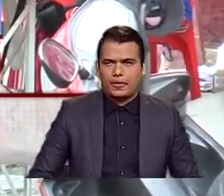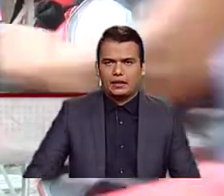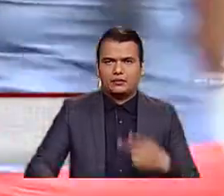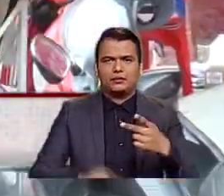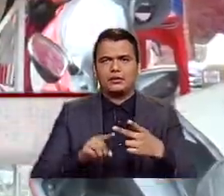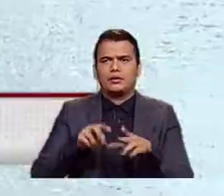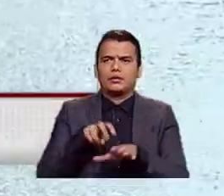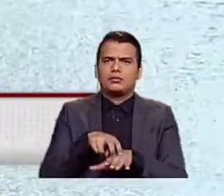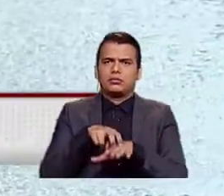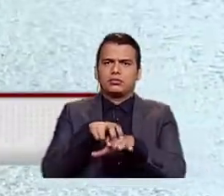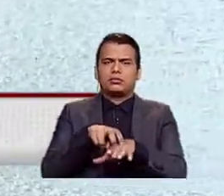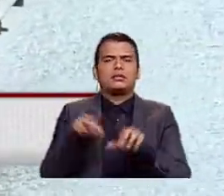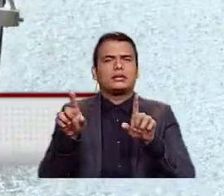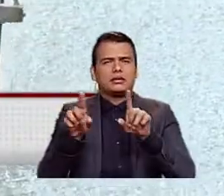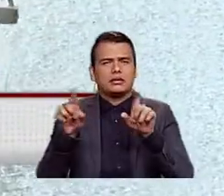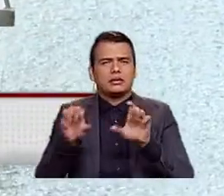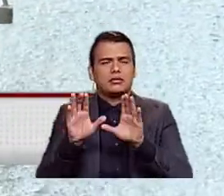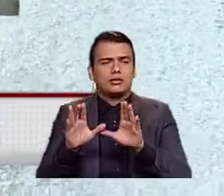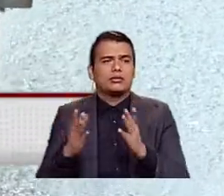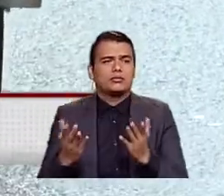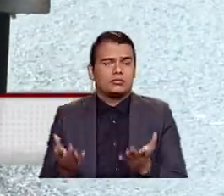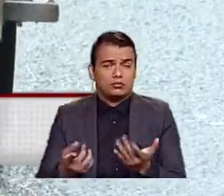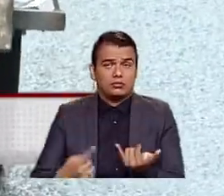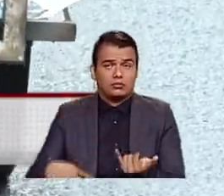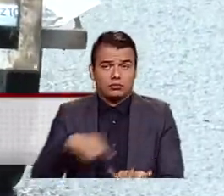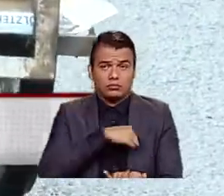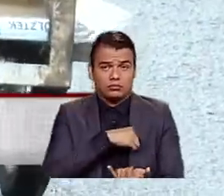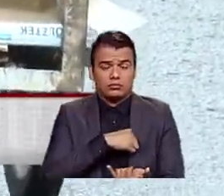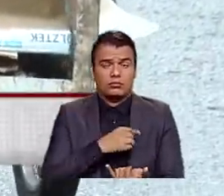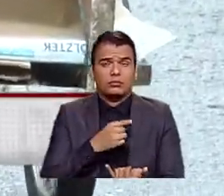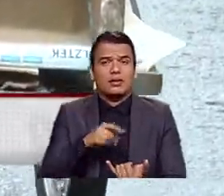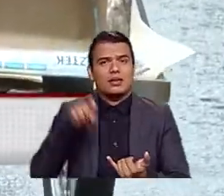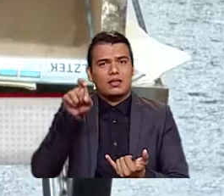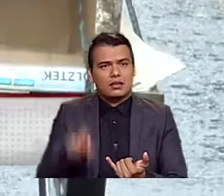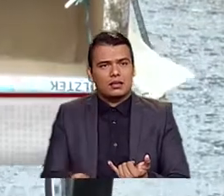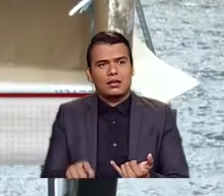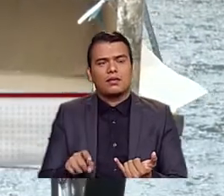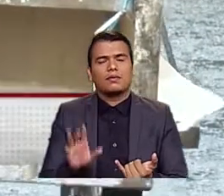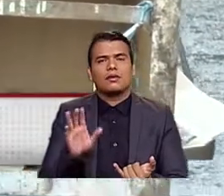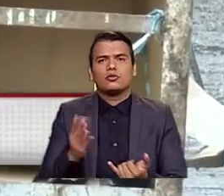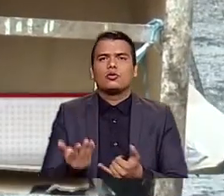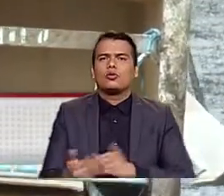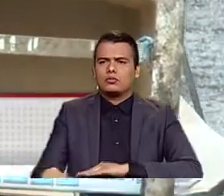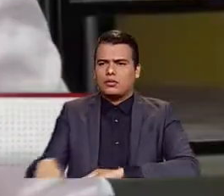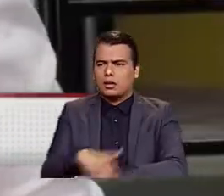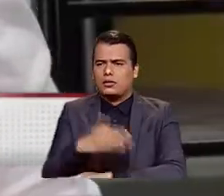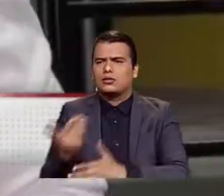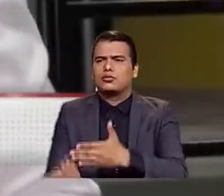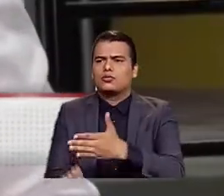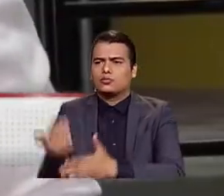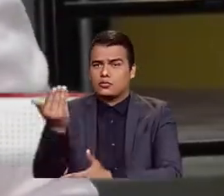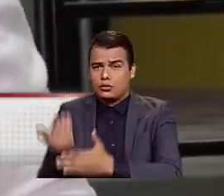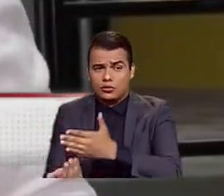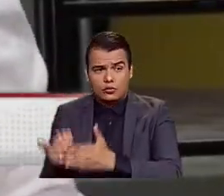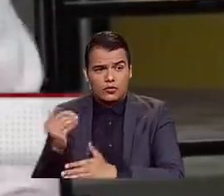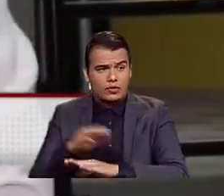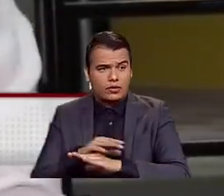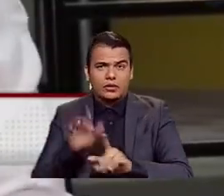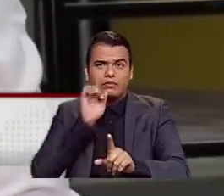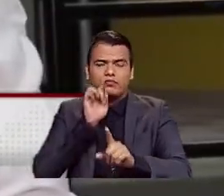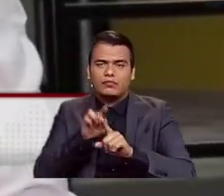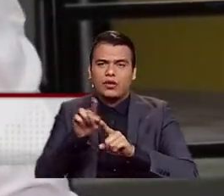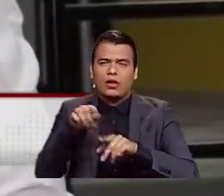en el tema de movilidad, nosotros tenemos que necesariamente construir nuevas vías,